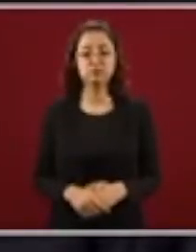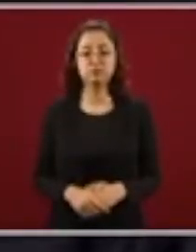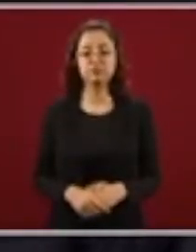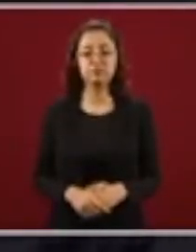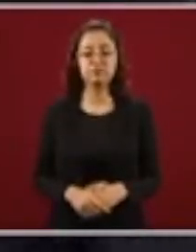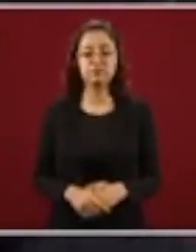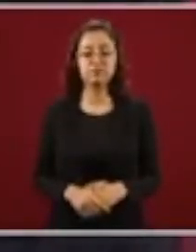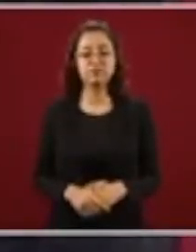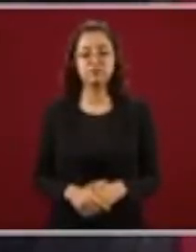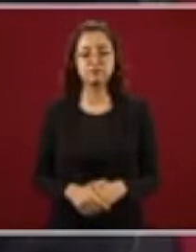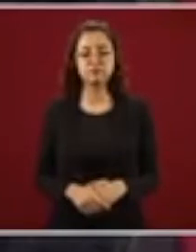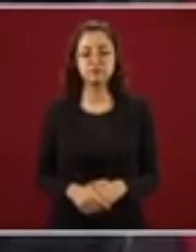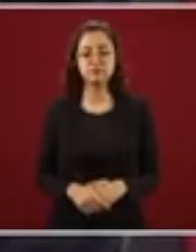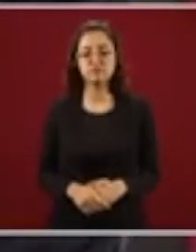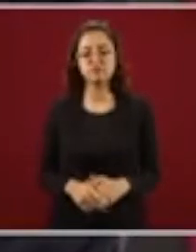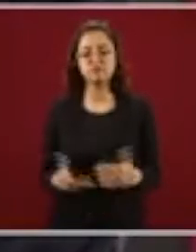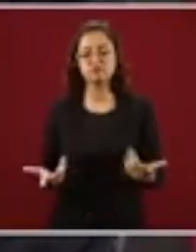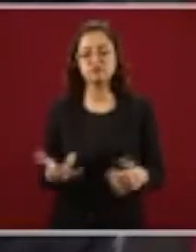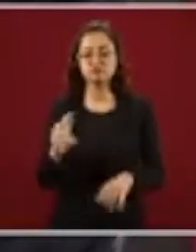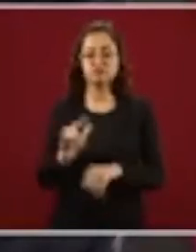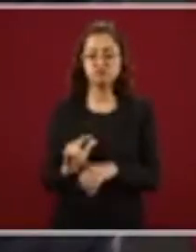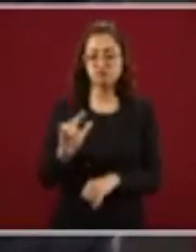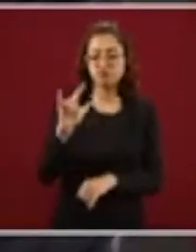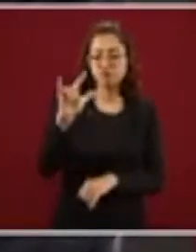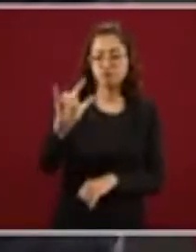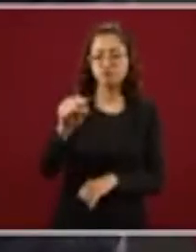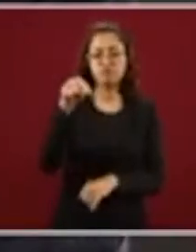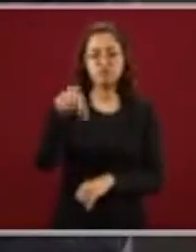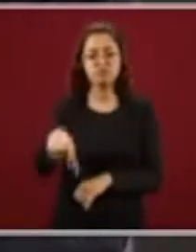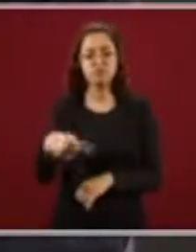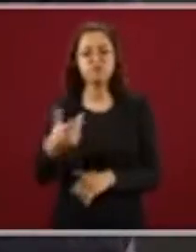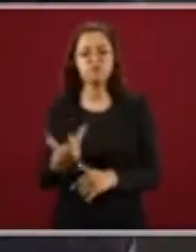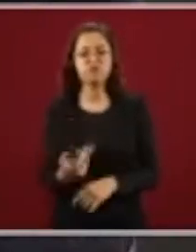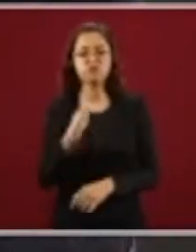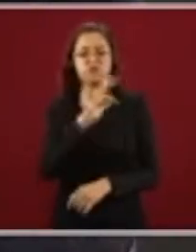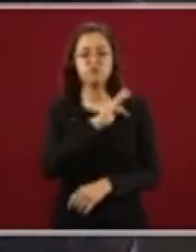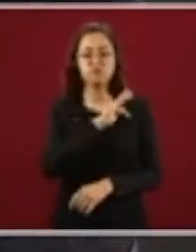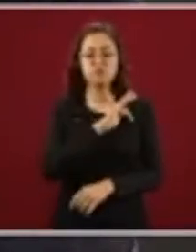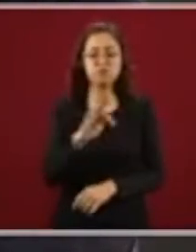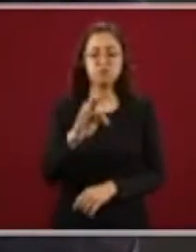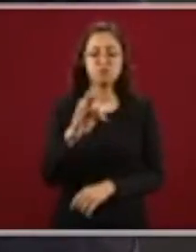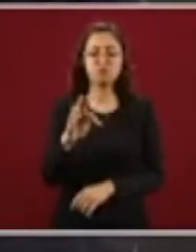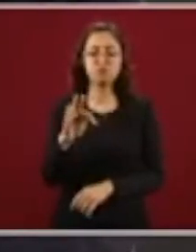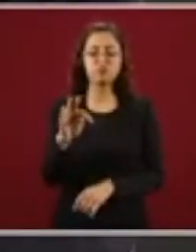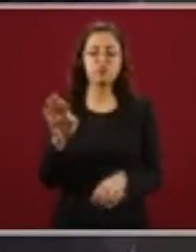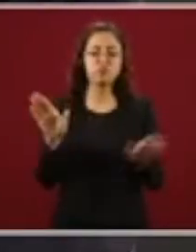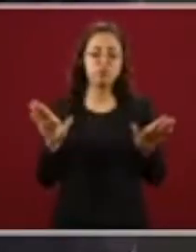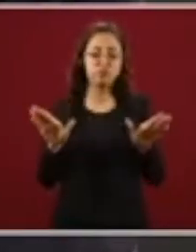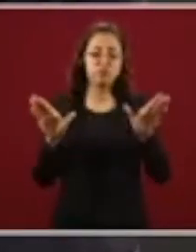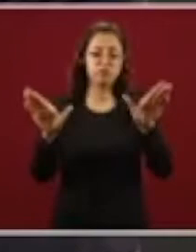tener un desempeño, tiene capacidad para